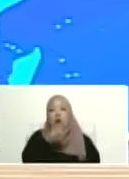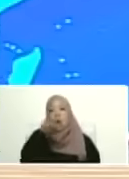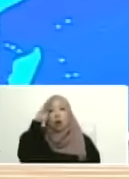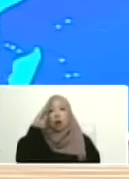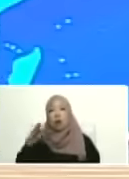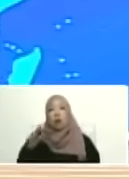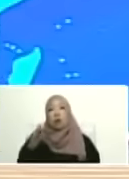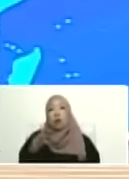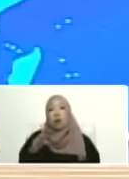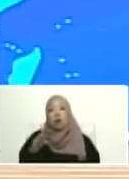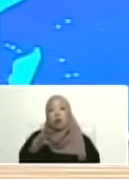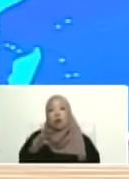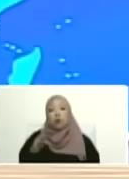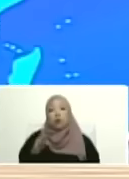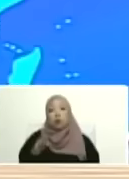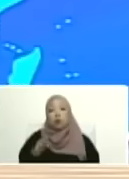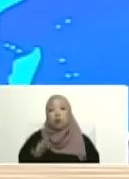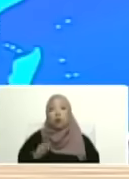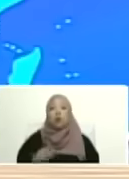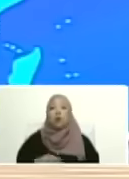¿no?